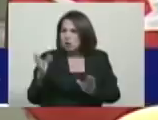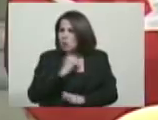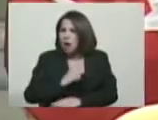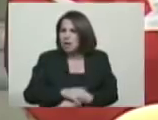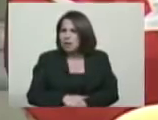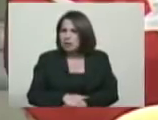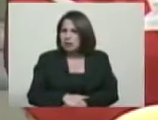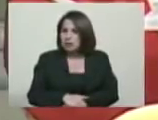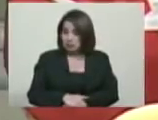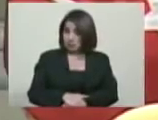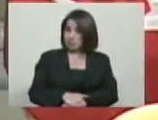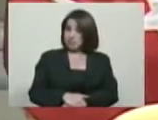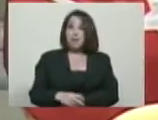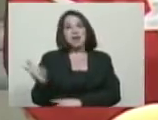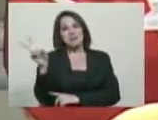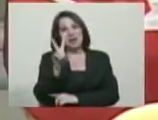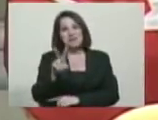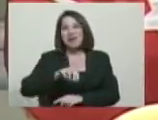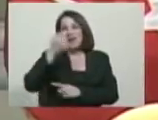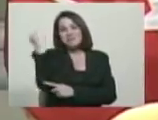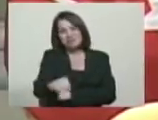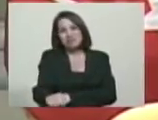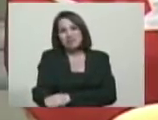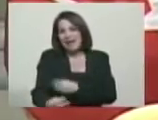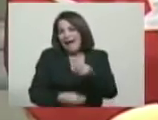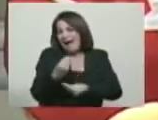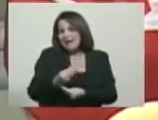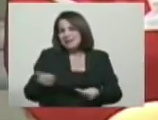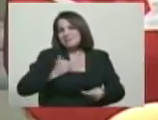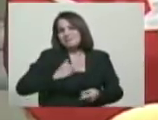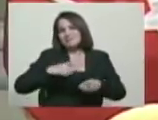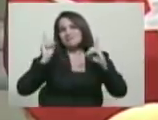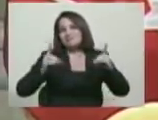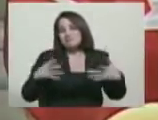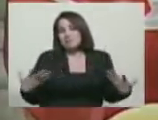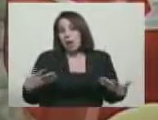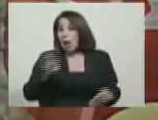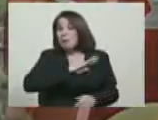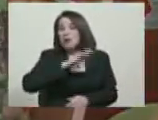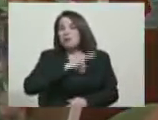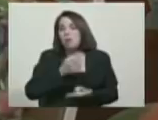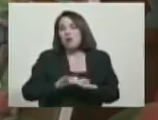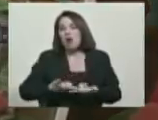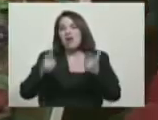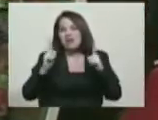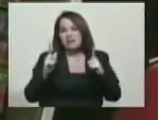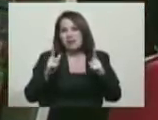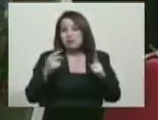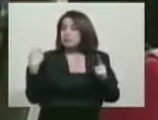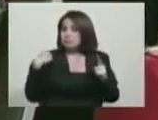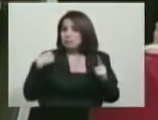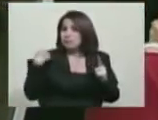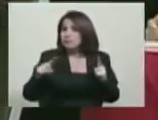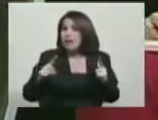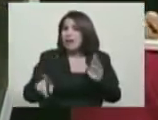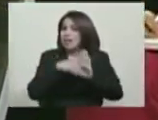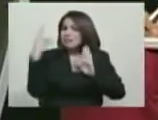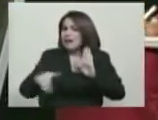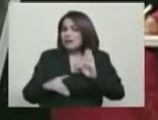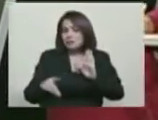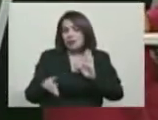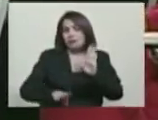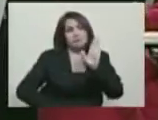Por eso es que Venezuela es rebelde. Porque Venezuela dice, tengo derecho al desarrollo y lo voy a